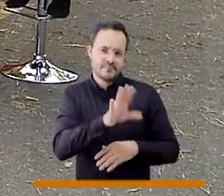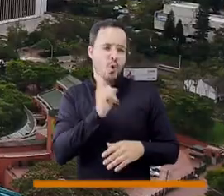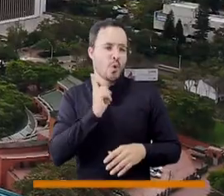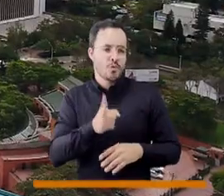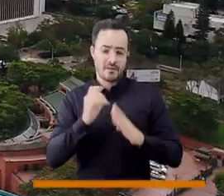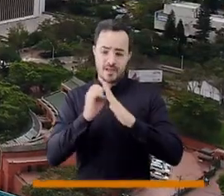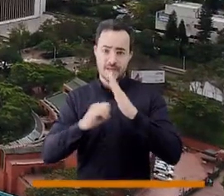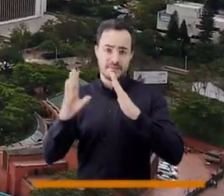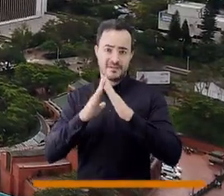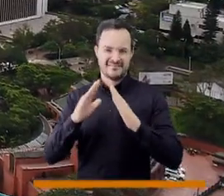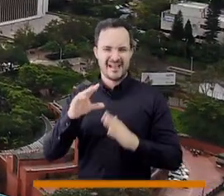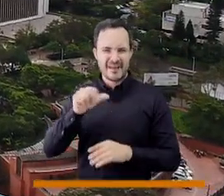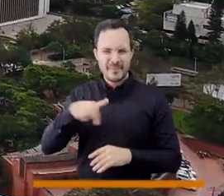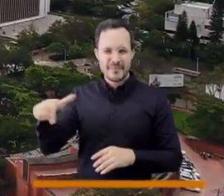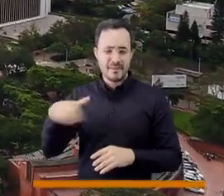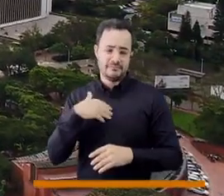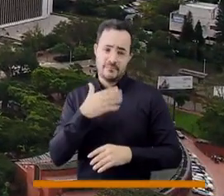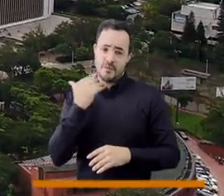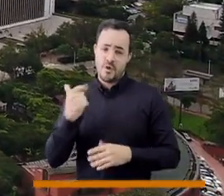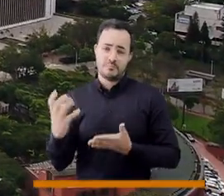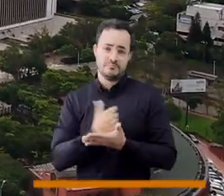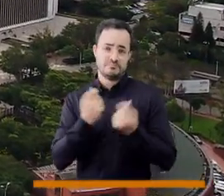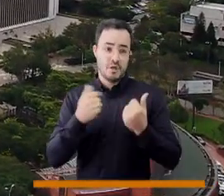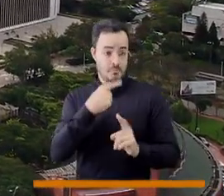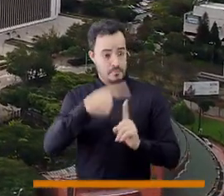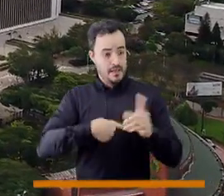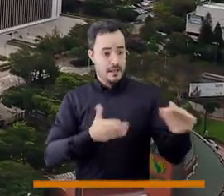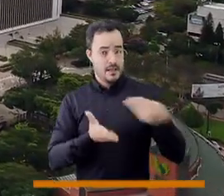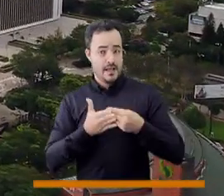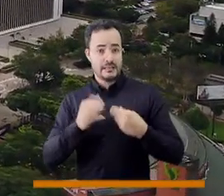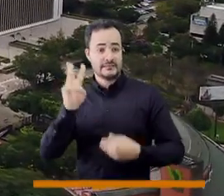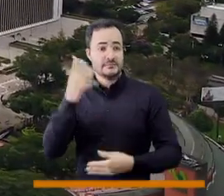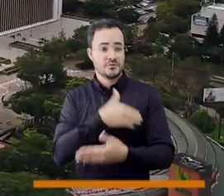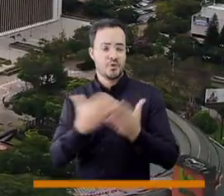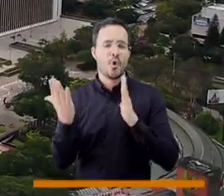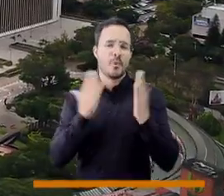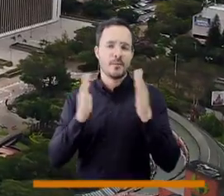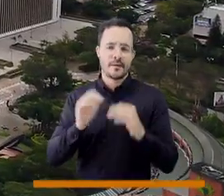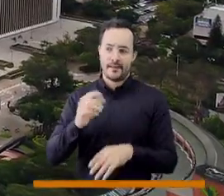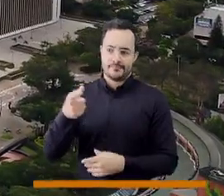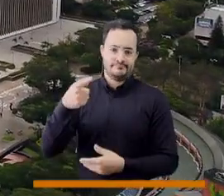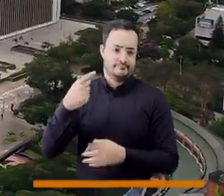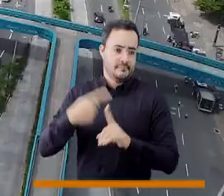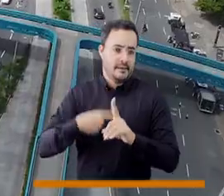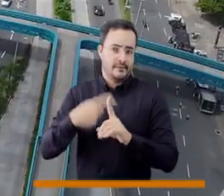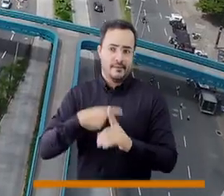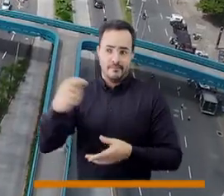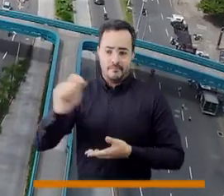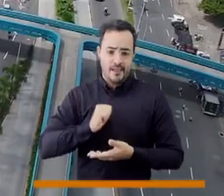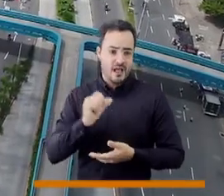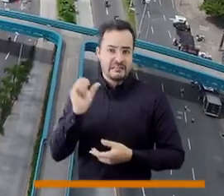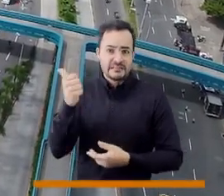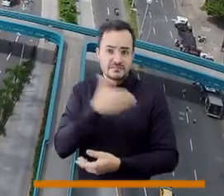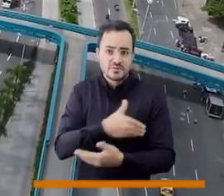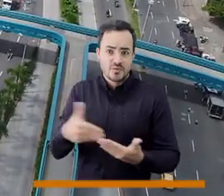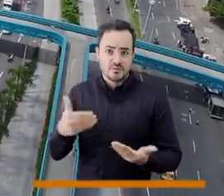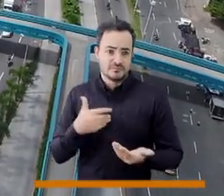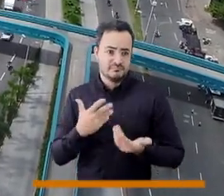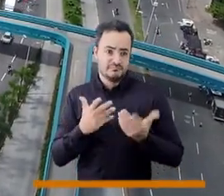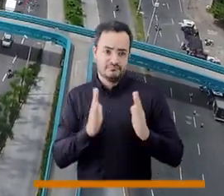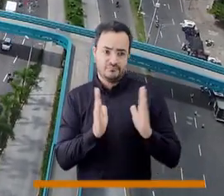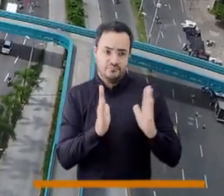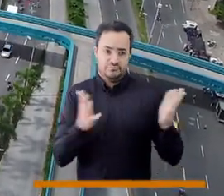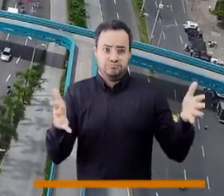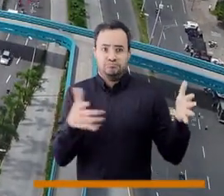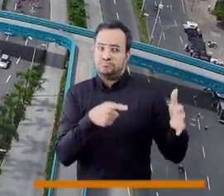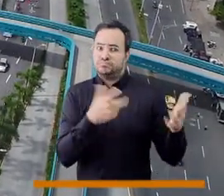mejor, porque yo puedo sacarle, si usted me paga un arriendo de 3 millones, yo ya le puedo sacar 10, 12 millones de pesos mensuales al arriendo, a la misma